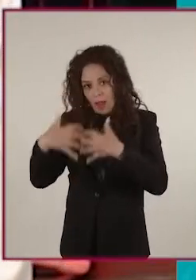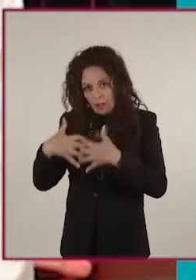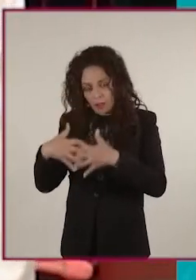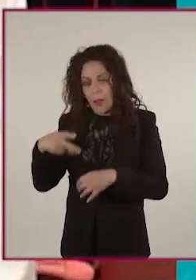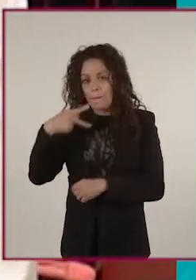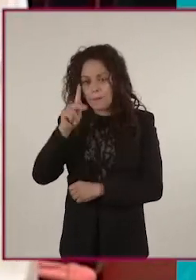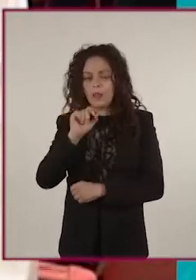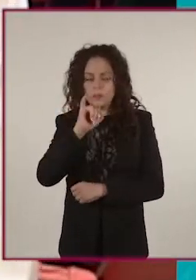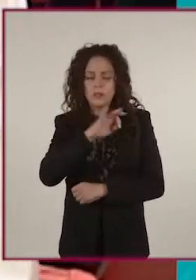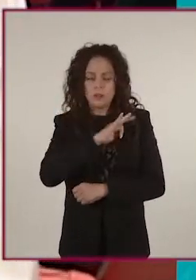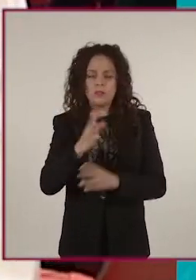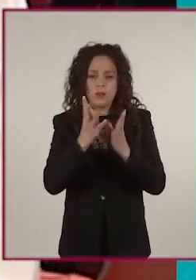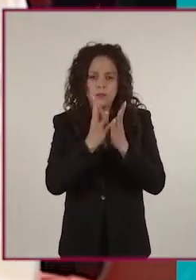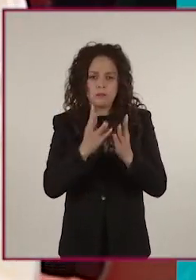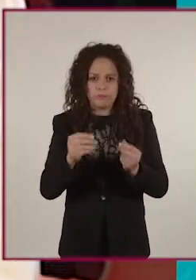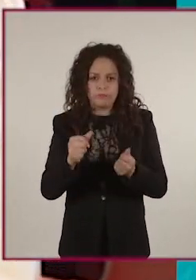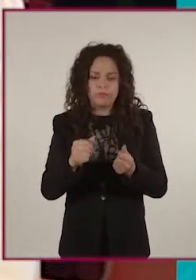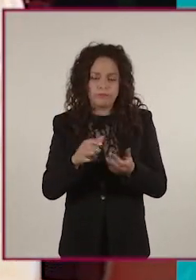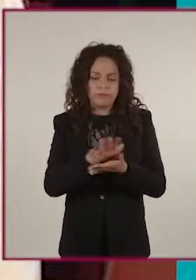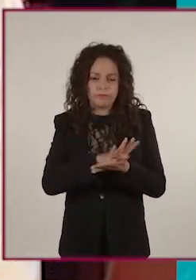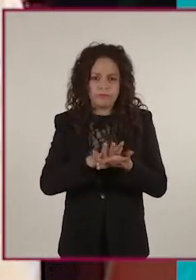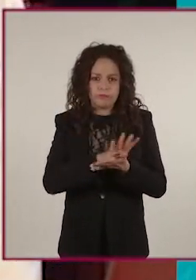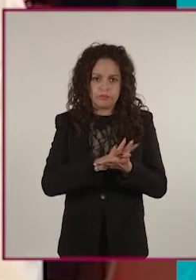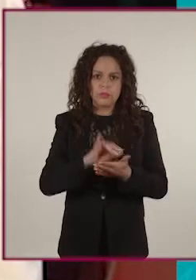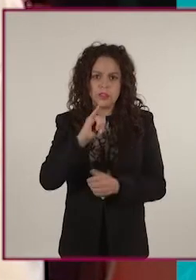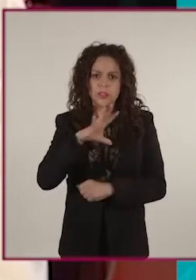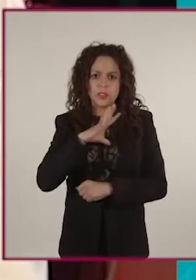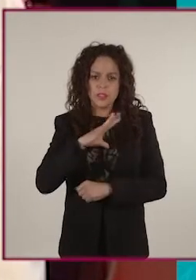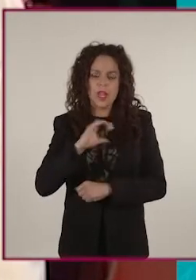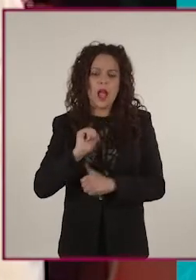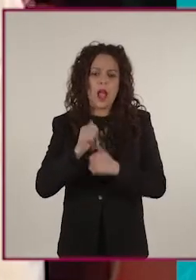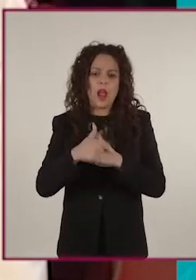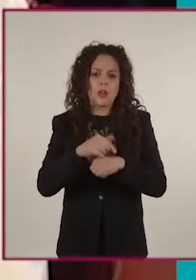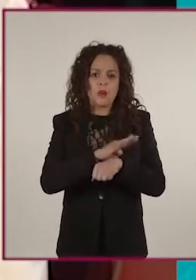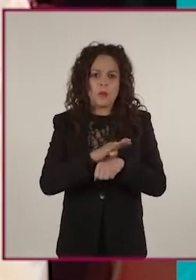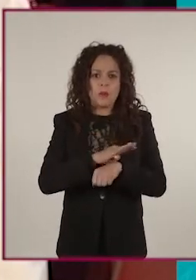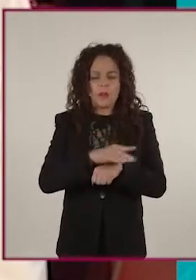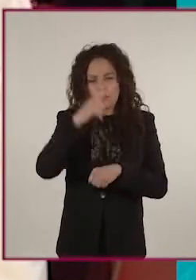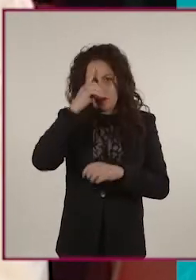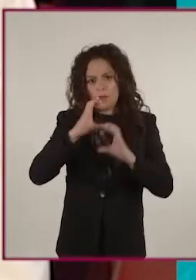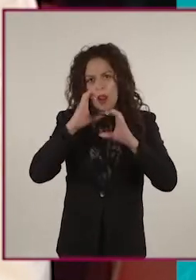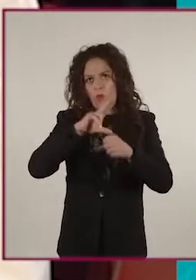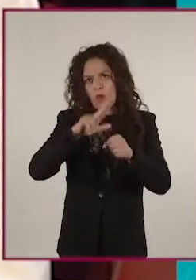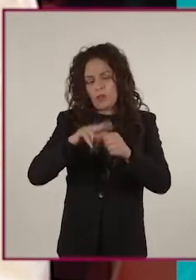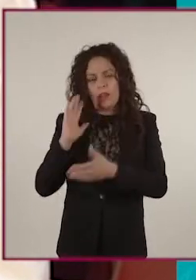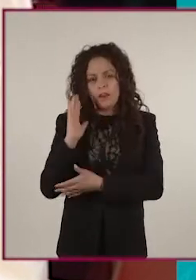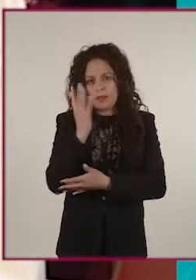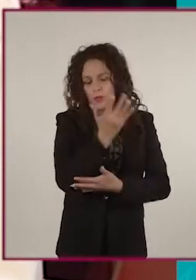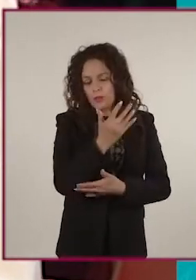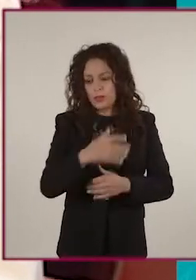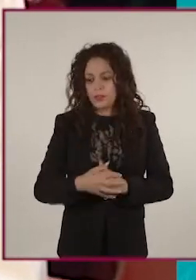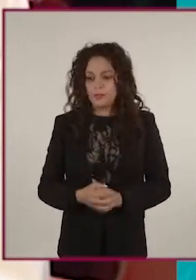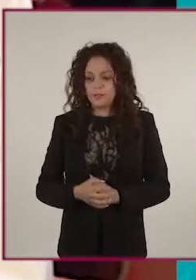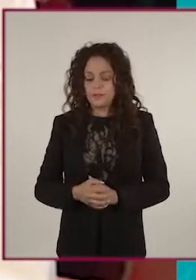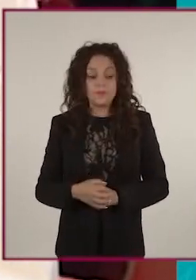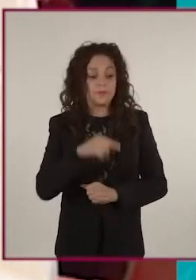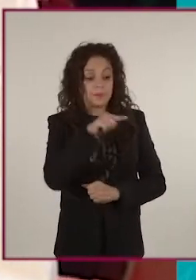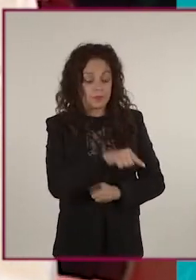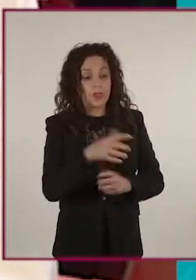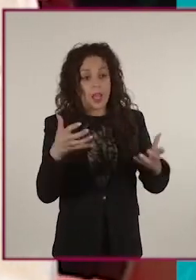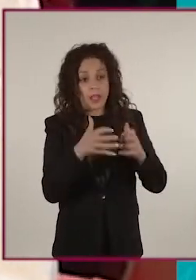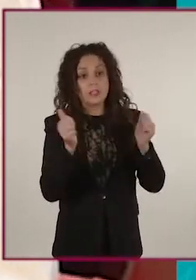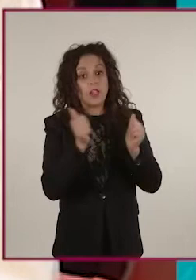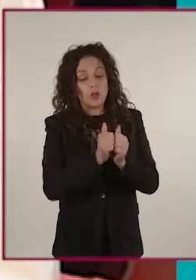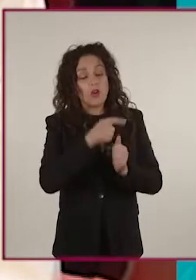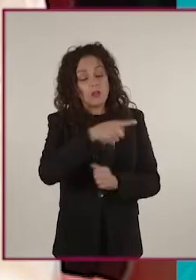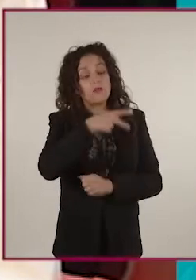y también representan una ventaja desde el punto de vista del ambiente, ¿no? Claro, esos son derivados de la petroquímica que